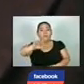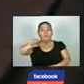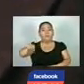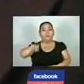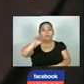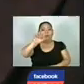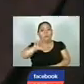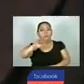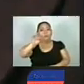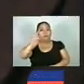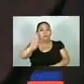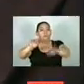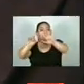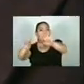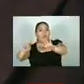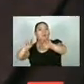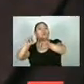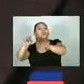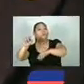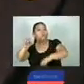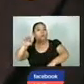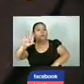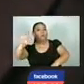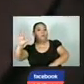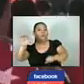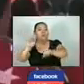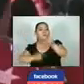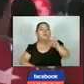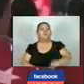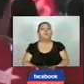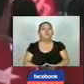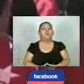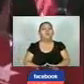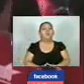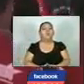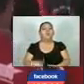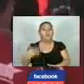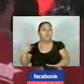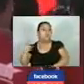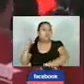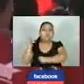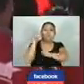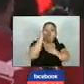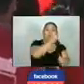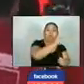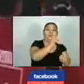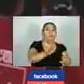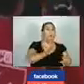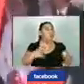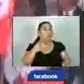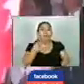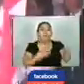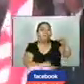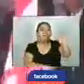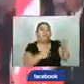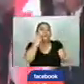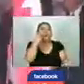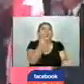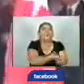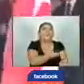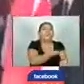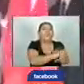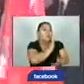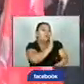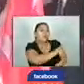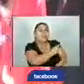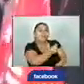346 dólares con 55 centavos. Esta demanda surge luego que no se pudo justificar el origen de los